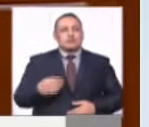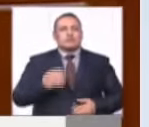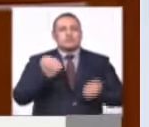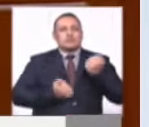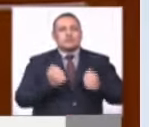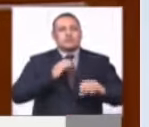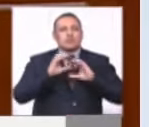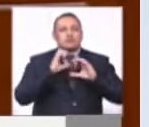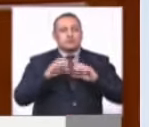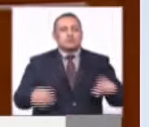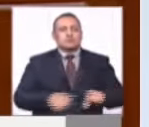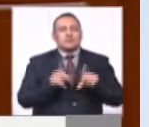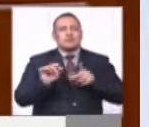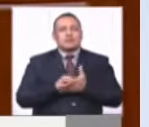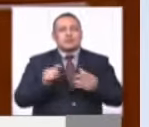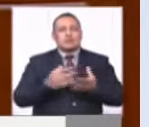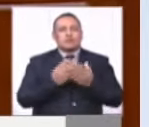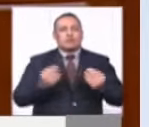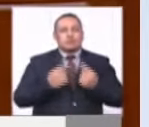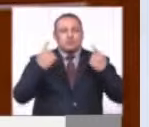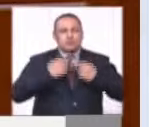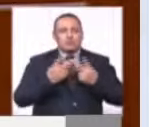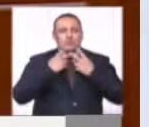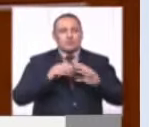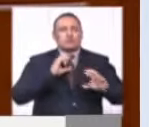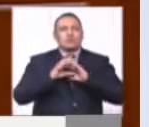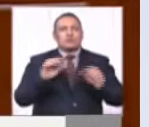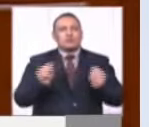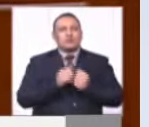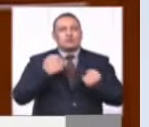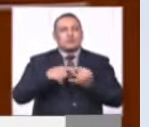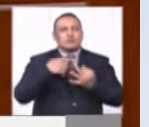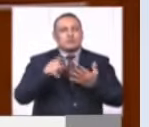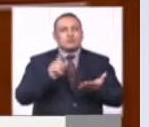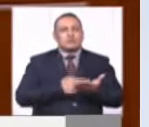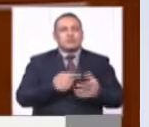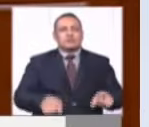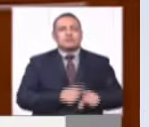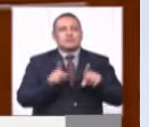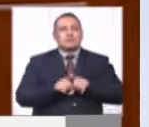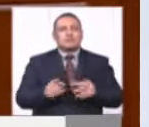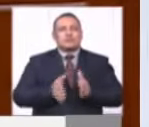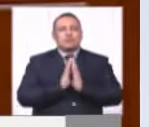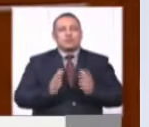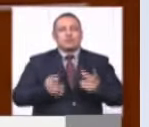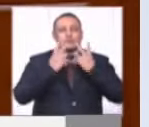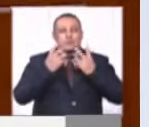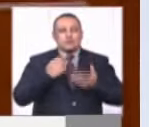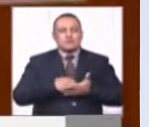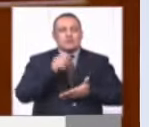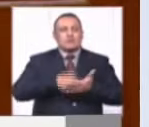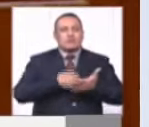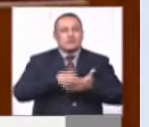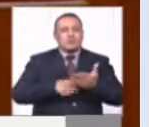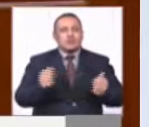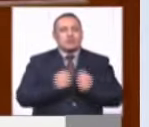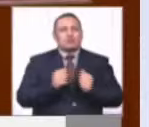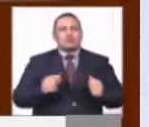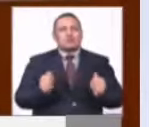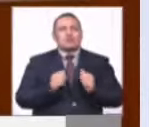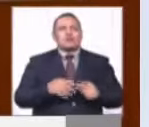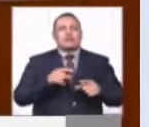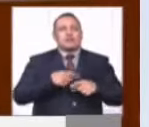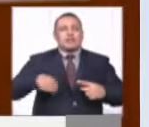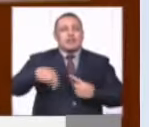de Transportes y Comunicaciones, con el cual he hablado reiteradas veces, que por favor se firme el contrato del